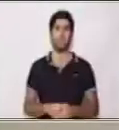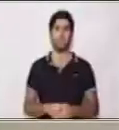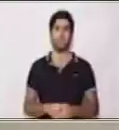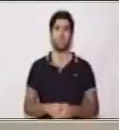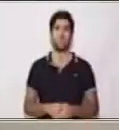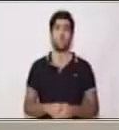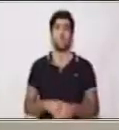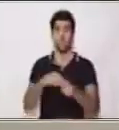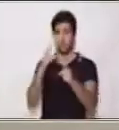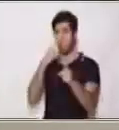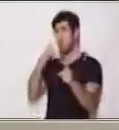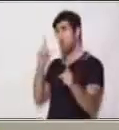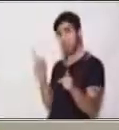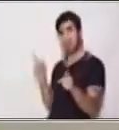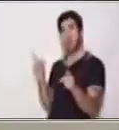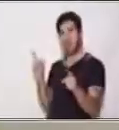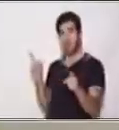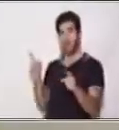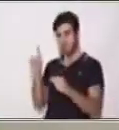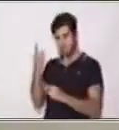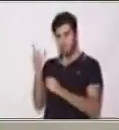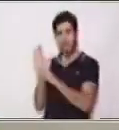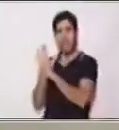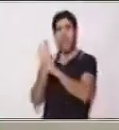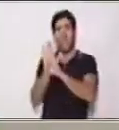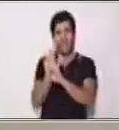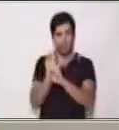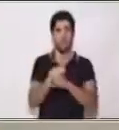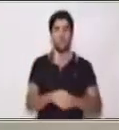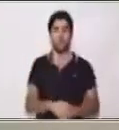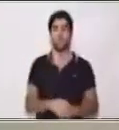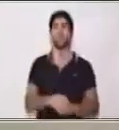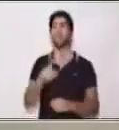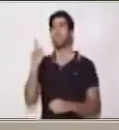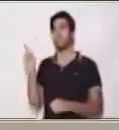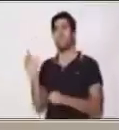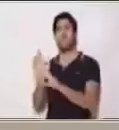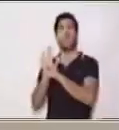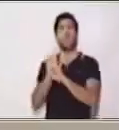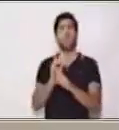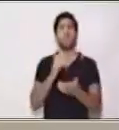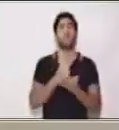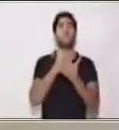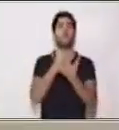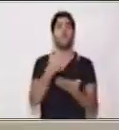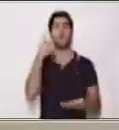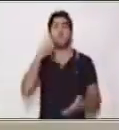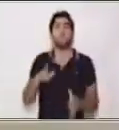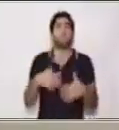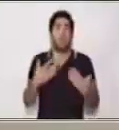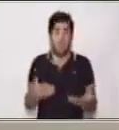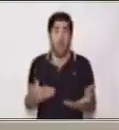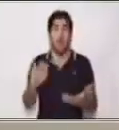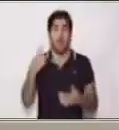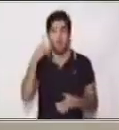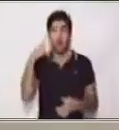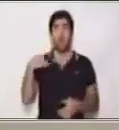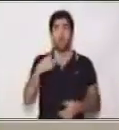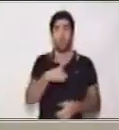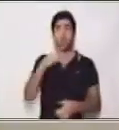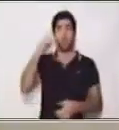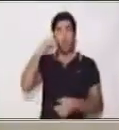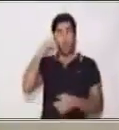Y tenemos acá los primeros ejemplos. Estos ejemplos nos van a ayudar para activar